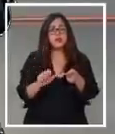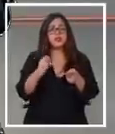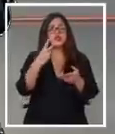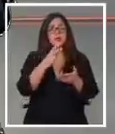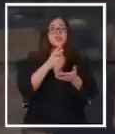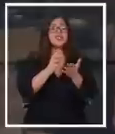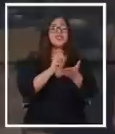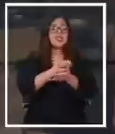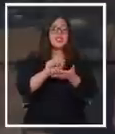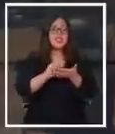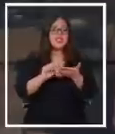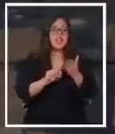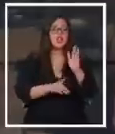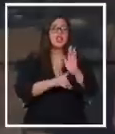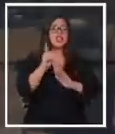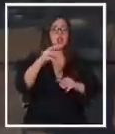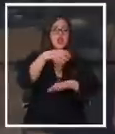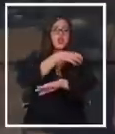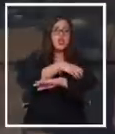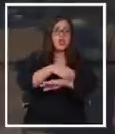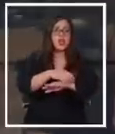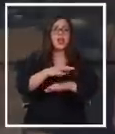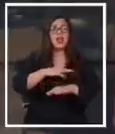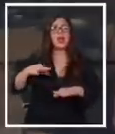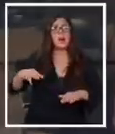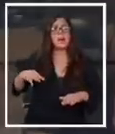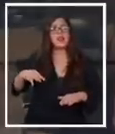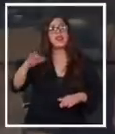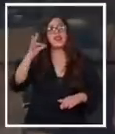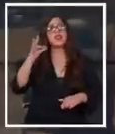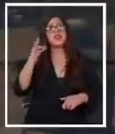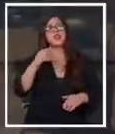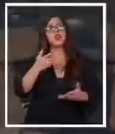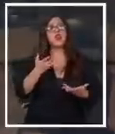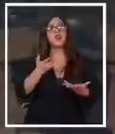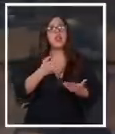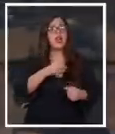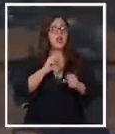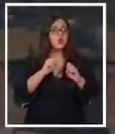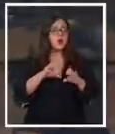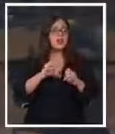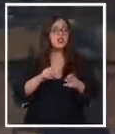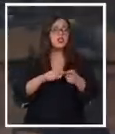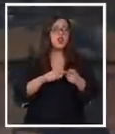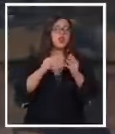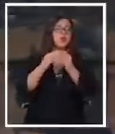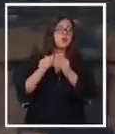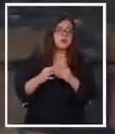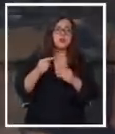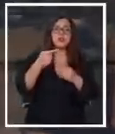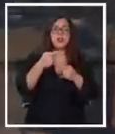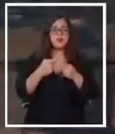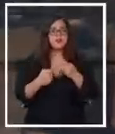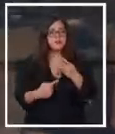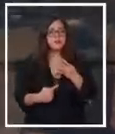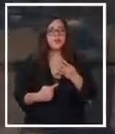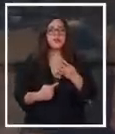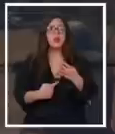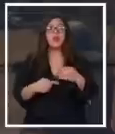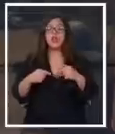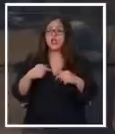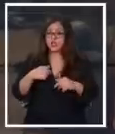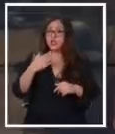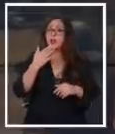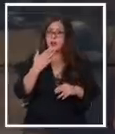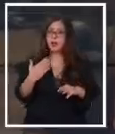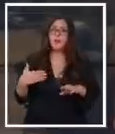de ministro de educación ministra de vivienda ministro de transporte a la araucanía por lo tanto el estado está presente se tiene que despegar ahí y yo también por cierto me